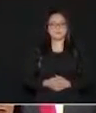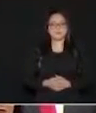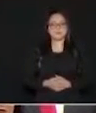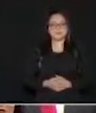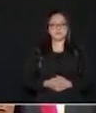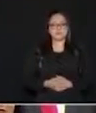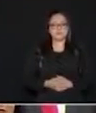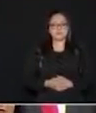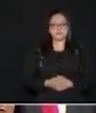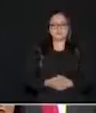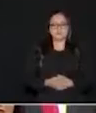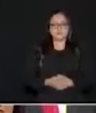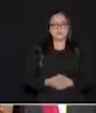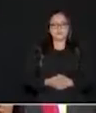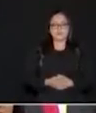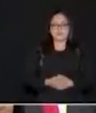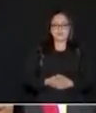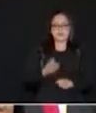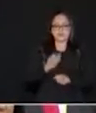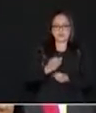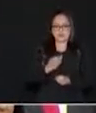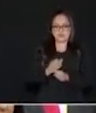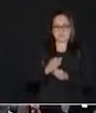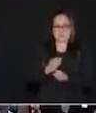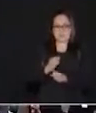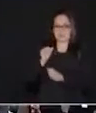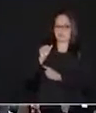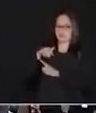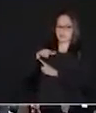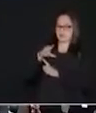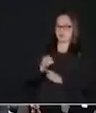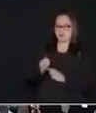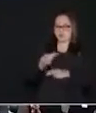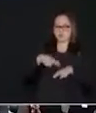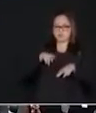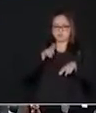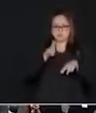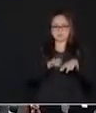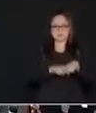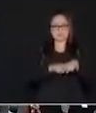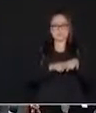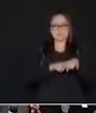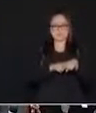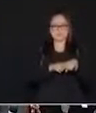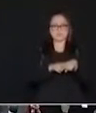esperando que Andrés Manuel López Obrador tome asiento.